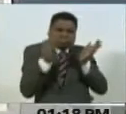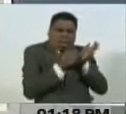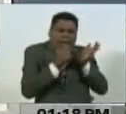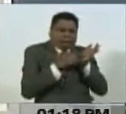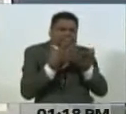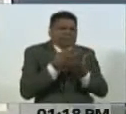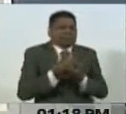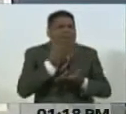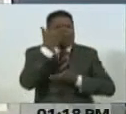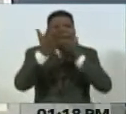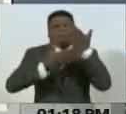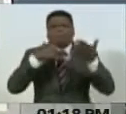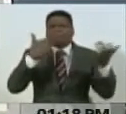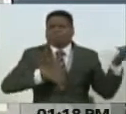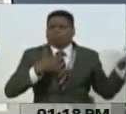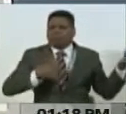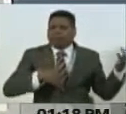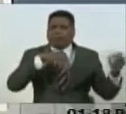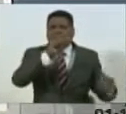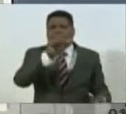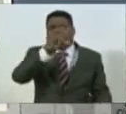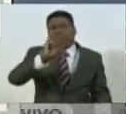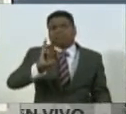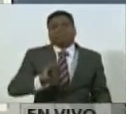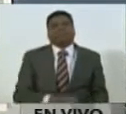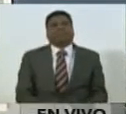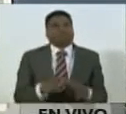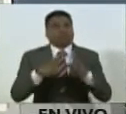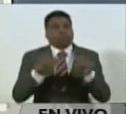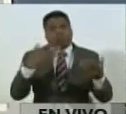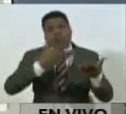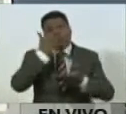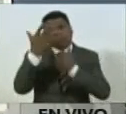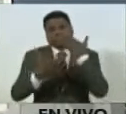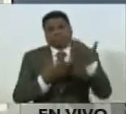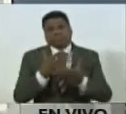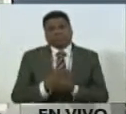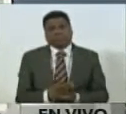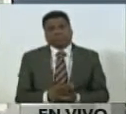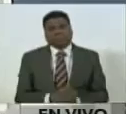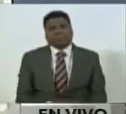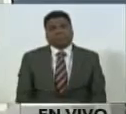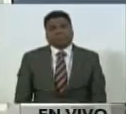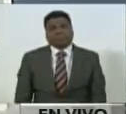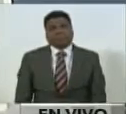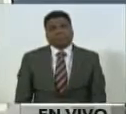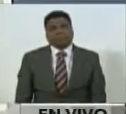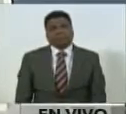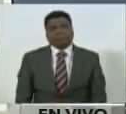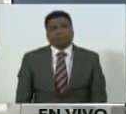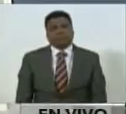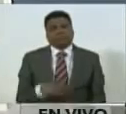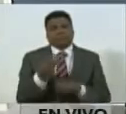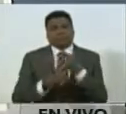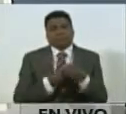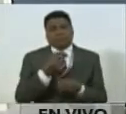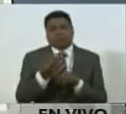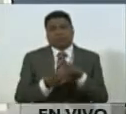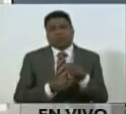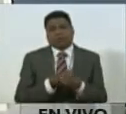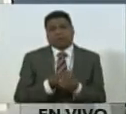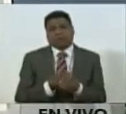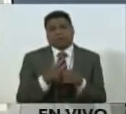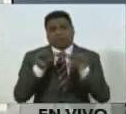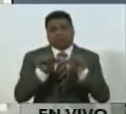canto de todos estos cantores, el canto de todos estos cantores que construccionar creador